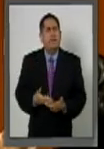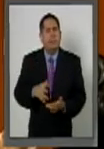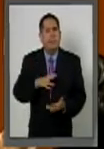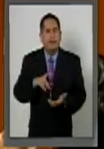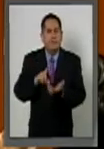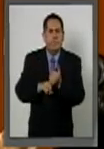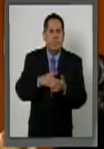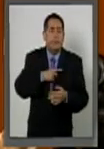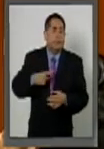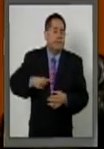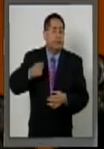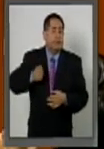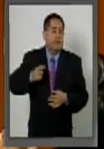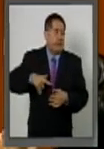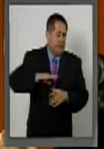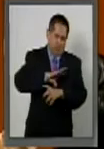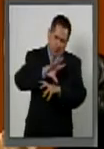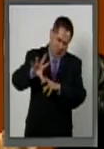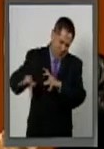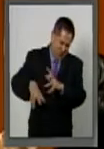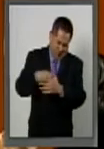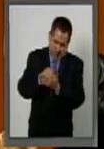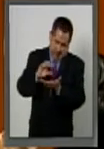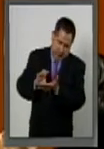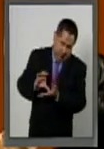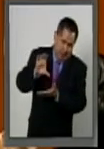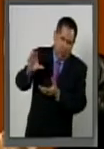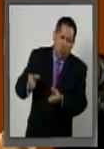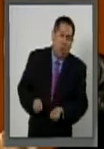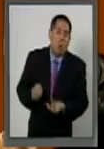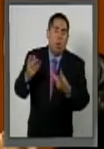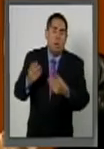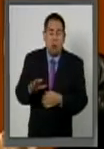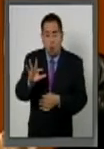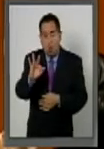que el endeudamiento total representa el